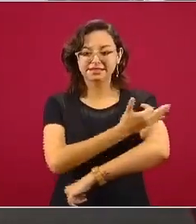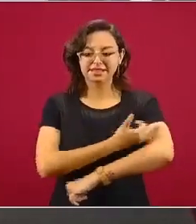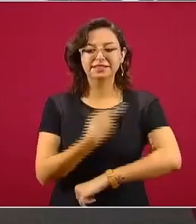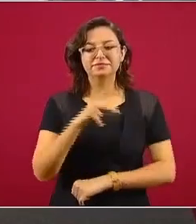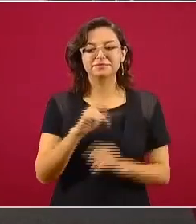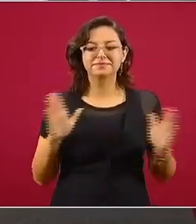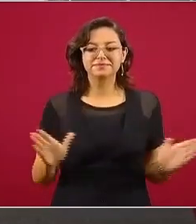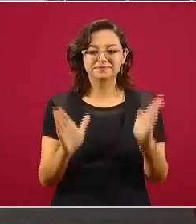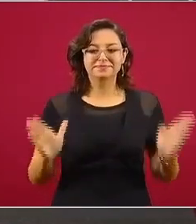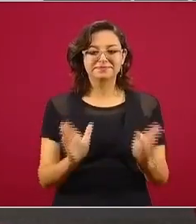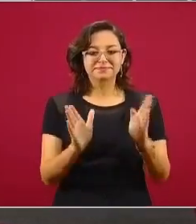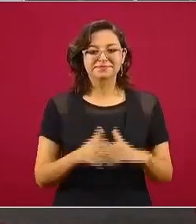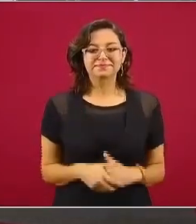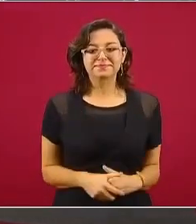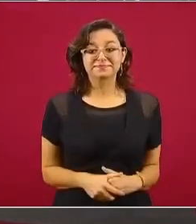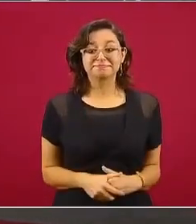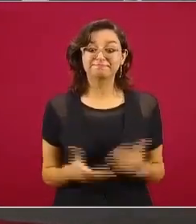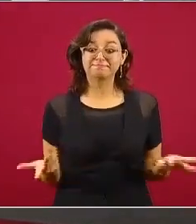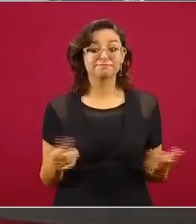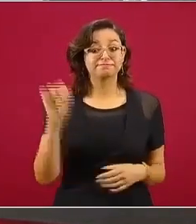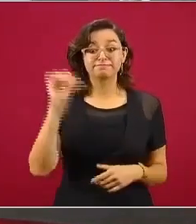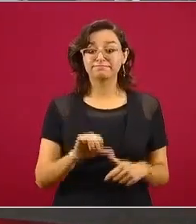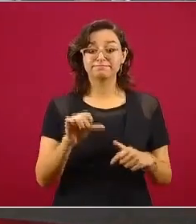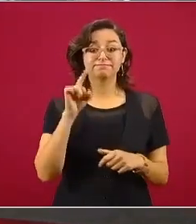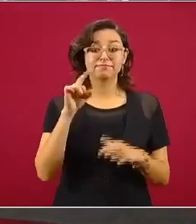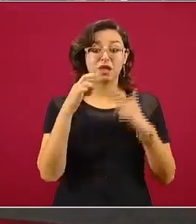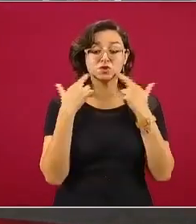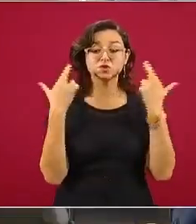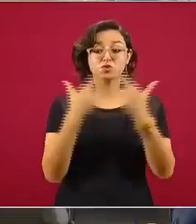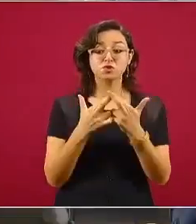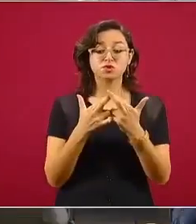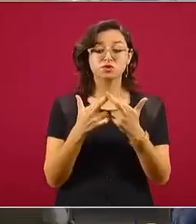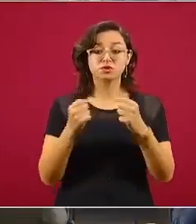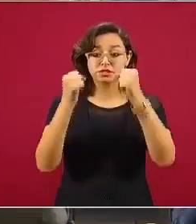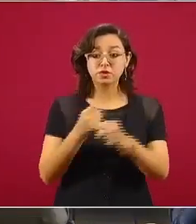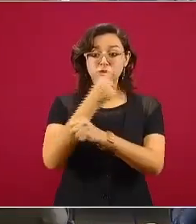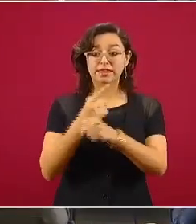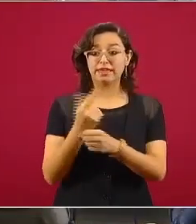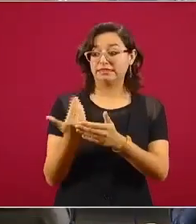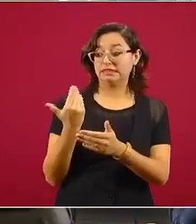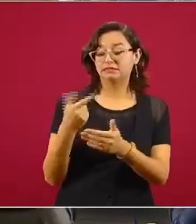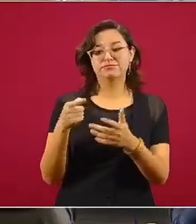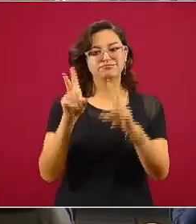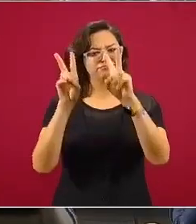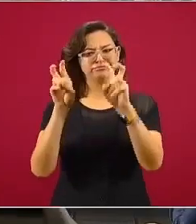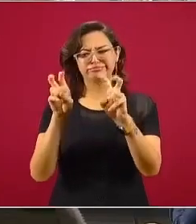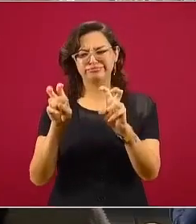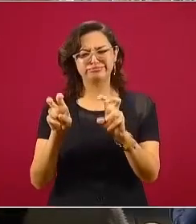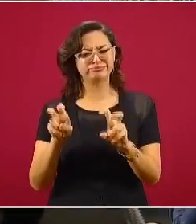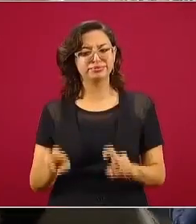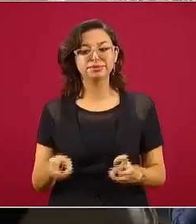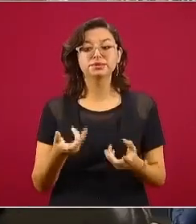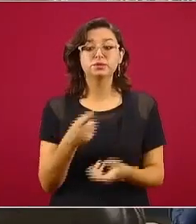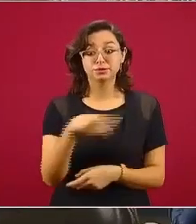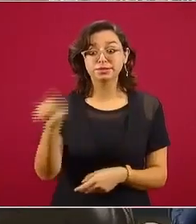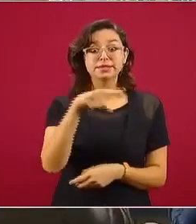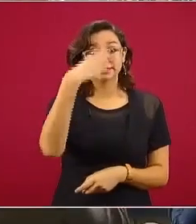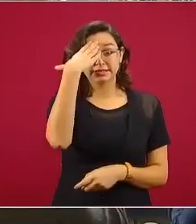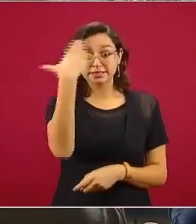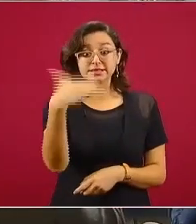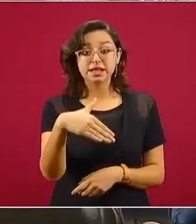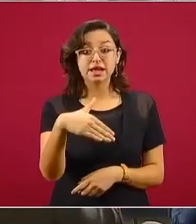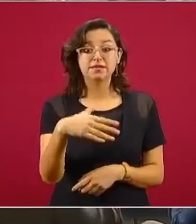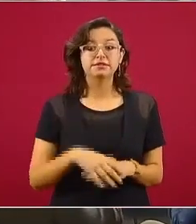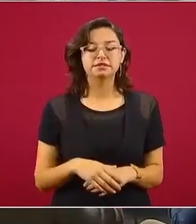ánimo. Es que se trataron muchos temas en la reunión de seguridad. Como saben,